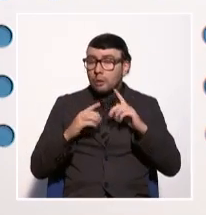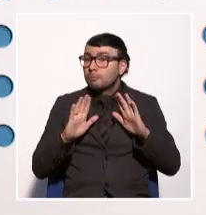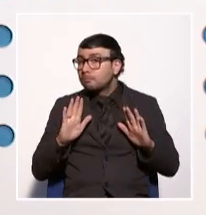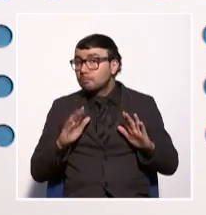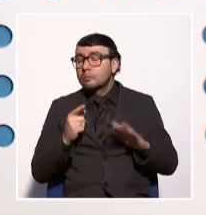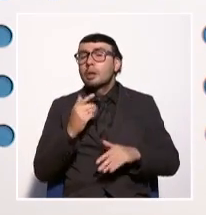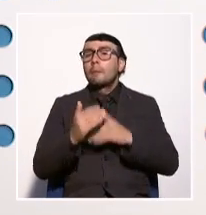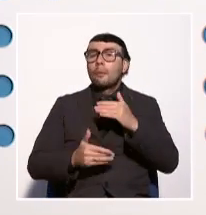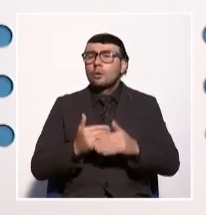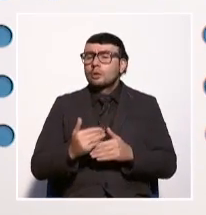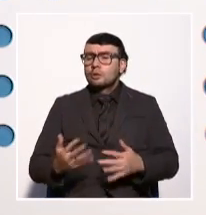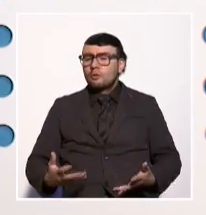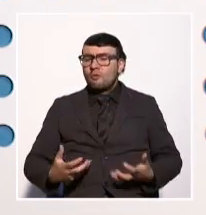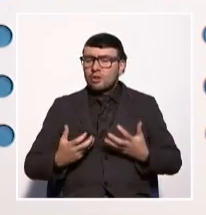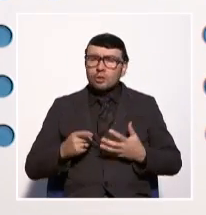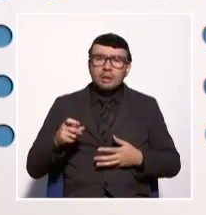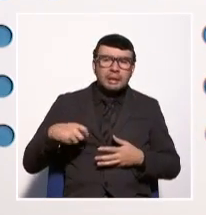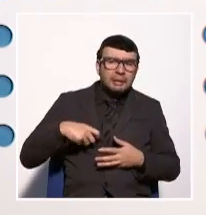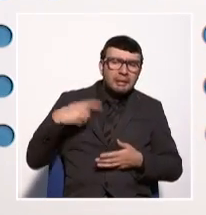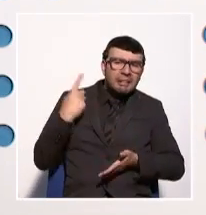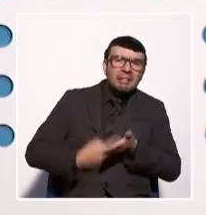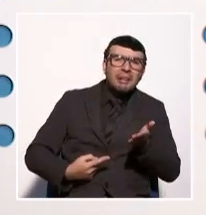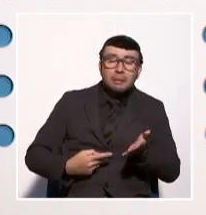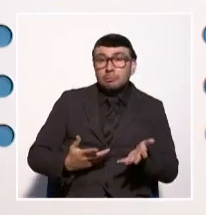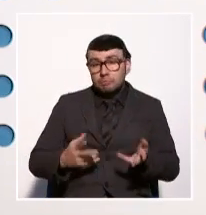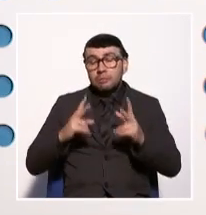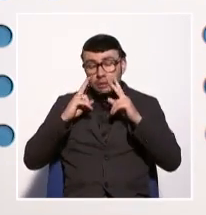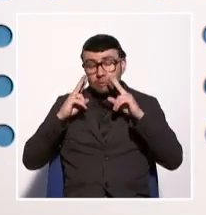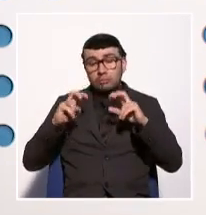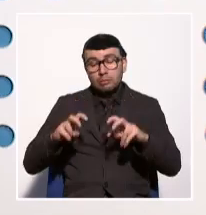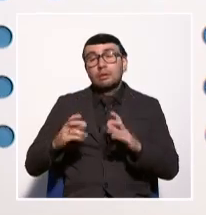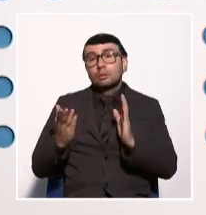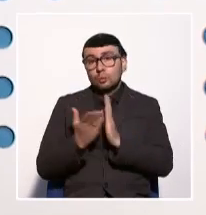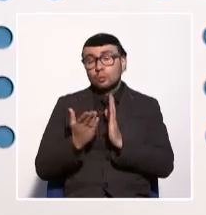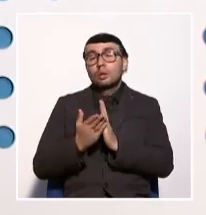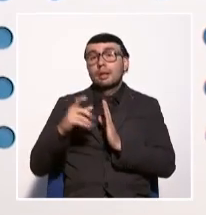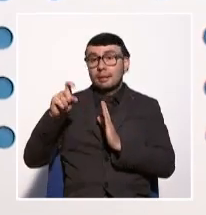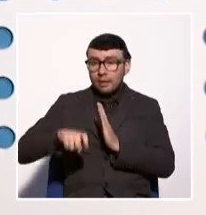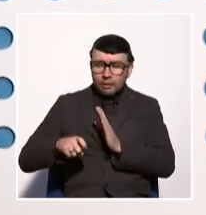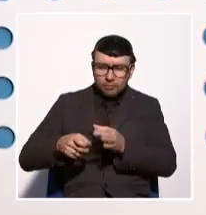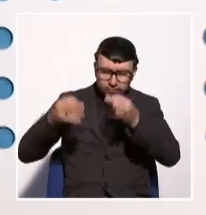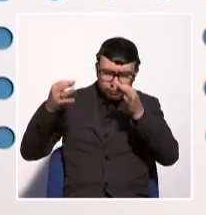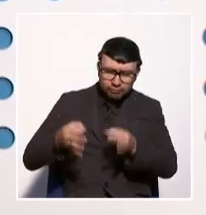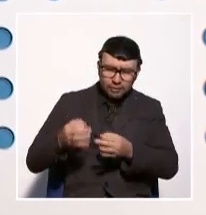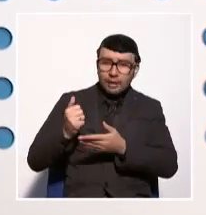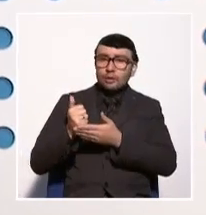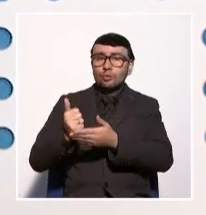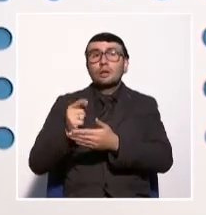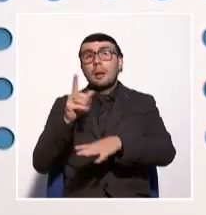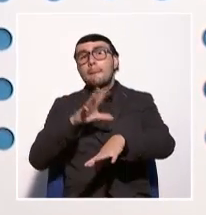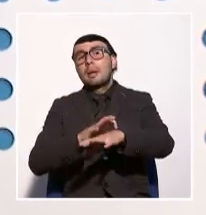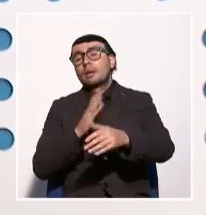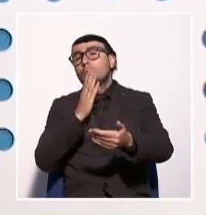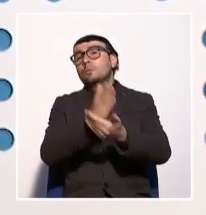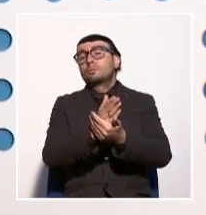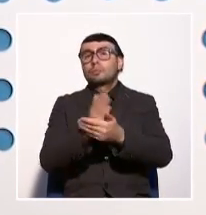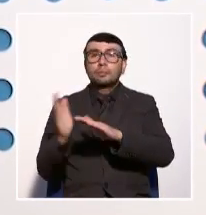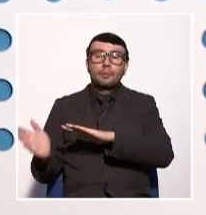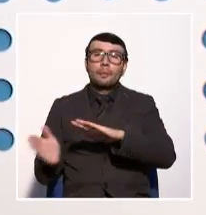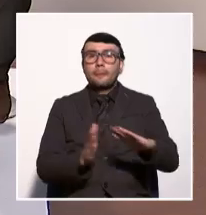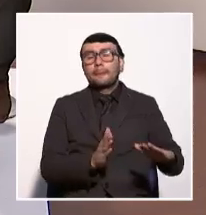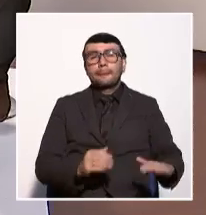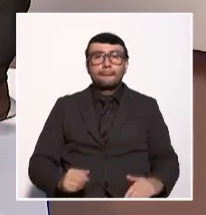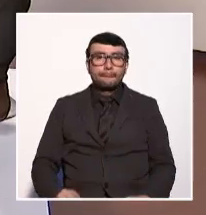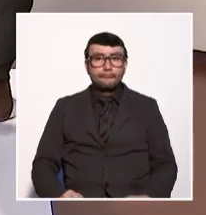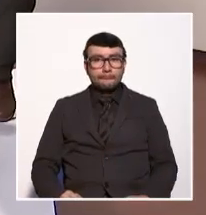infecciosos mirar que tiene esta señora entonces hay que estudiarla y llevarla hasta el de su médico de cabecera saben que hay